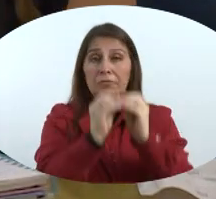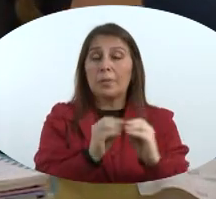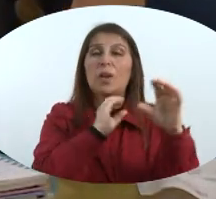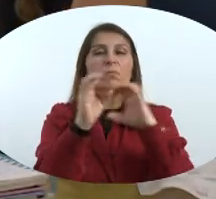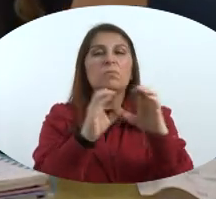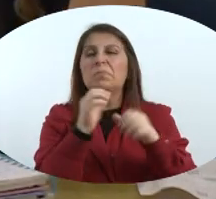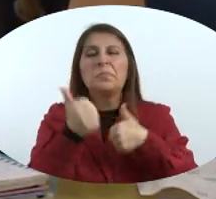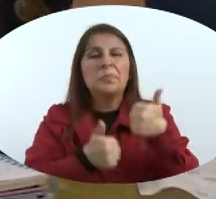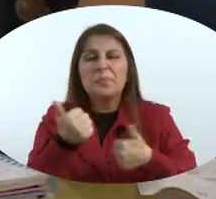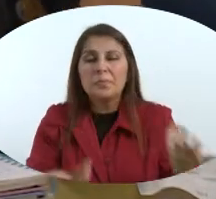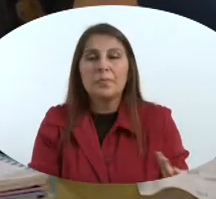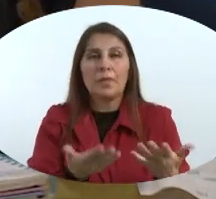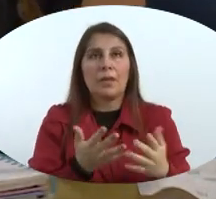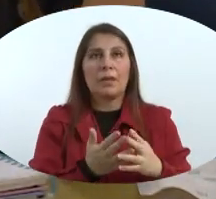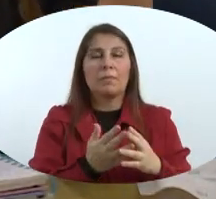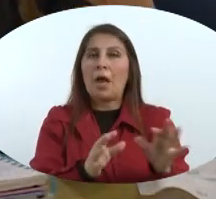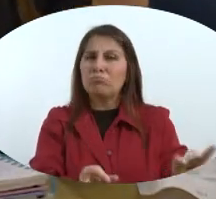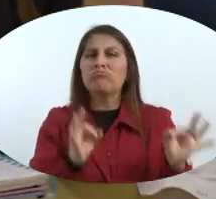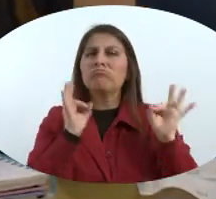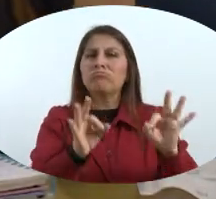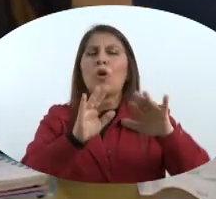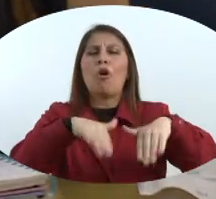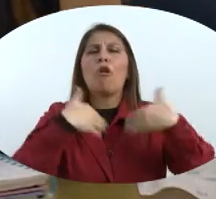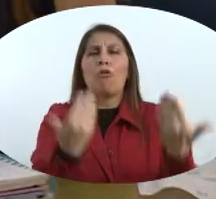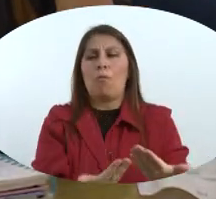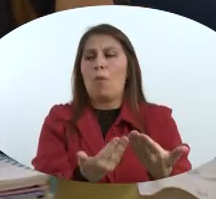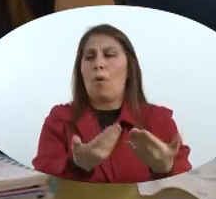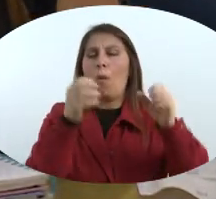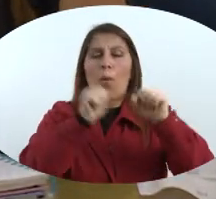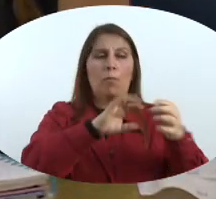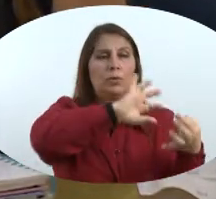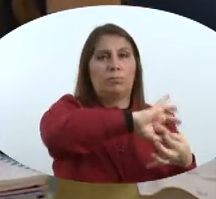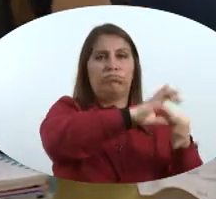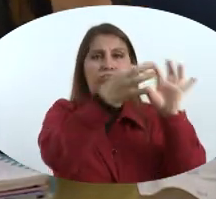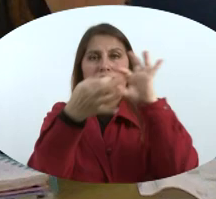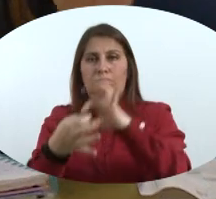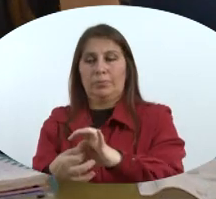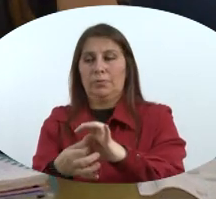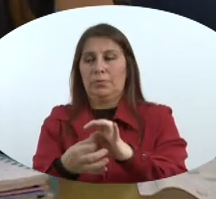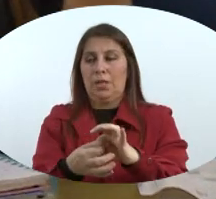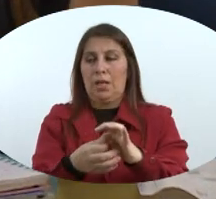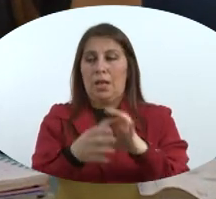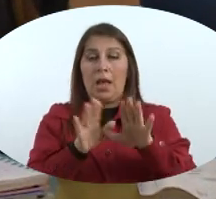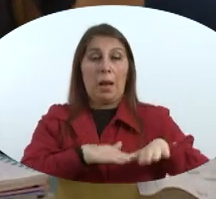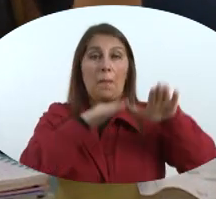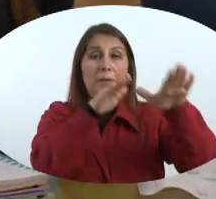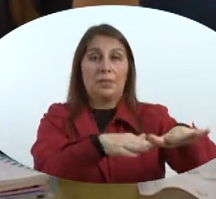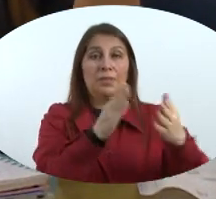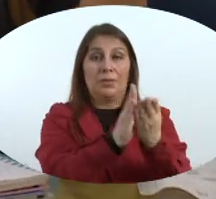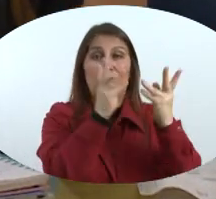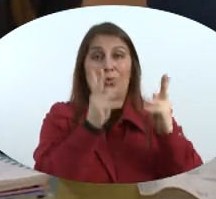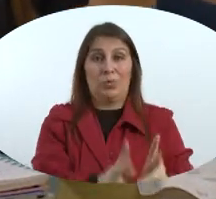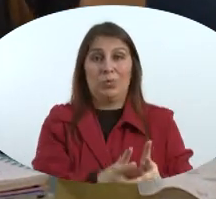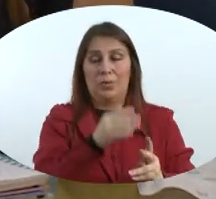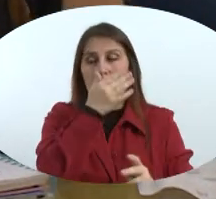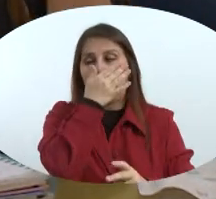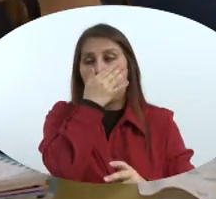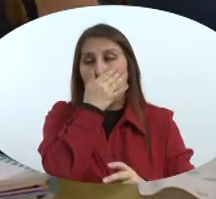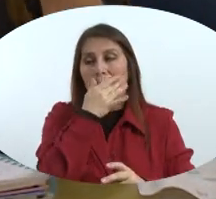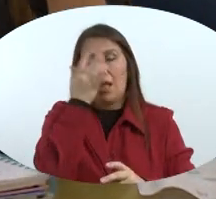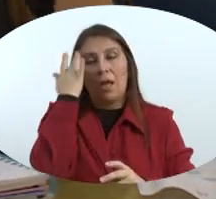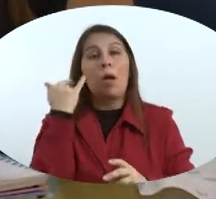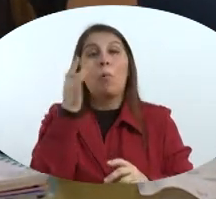comunicación sean digamos efectivos en la manera en que podamos articular también las representaciones estudiantiles que existen porque